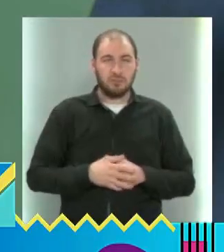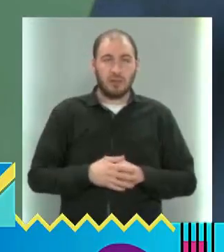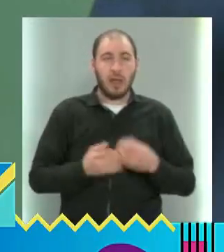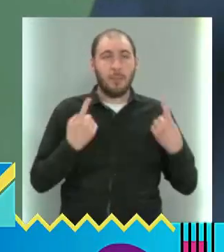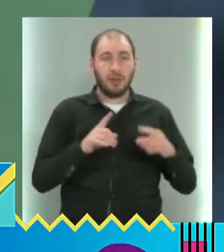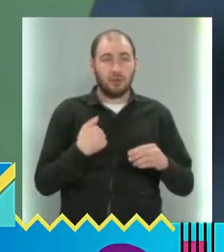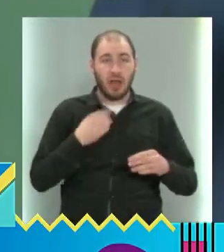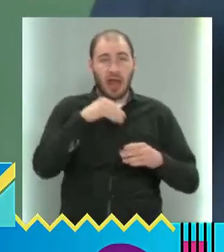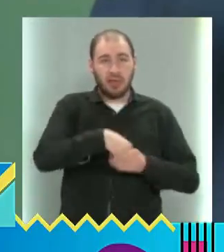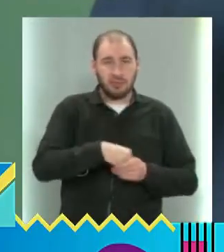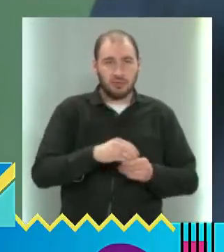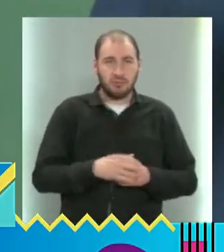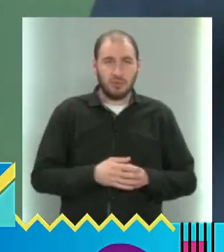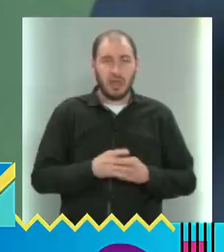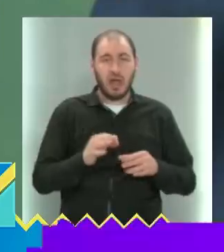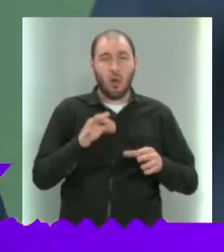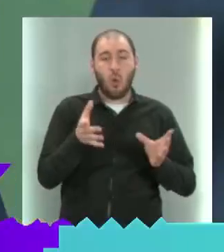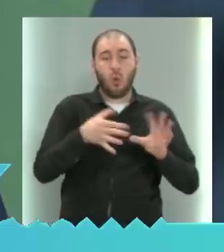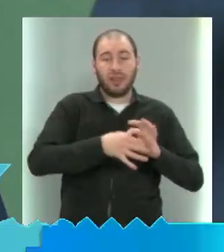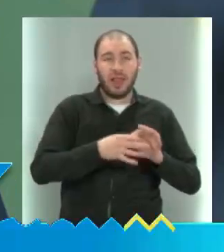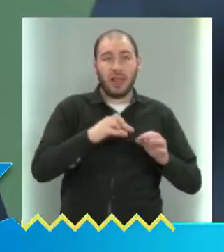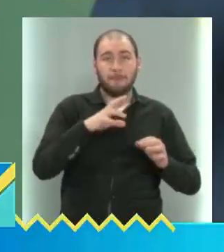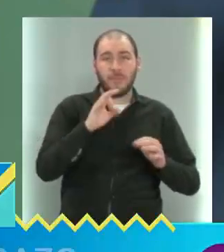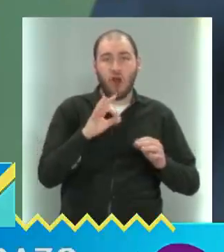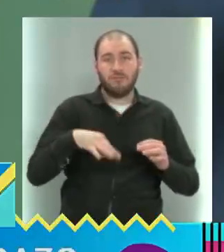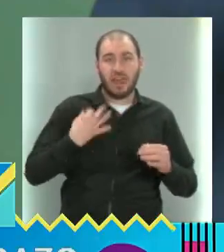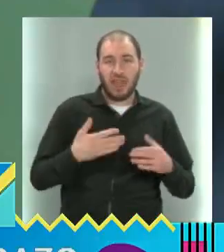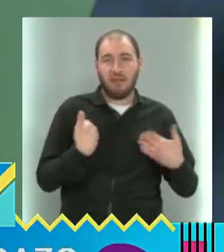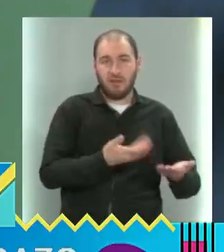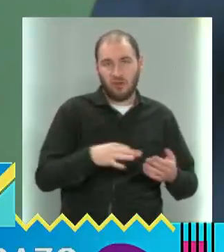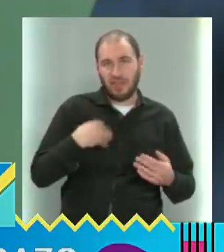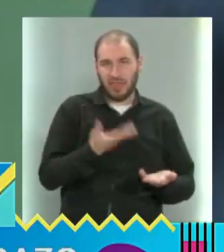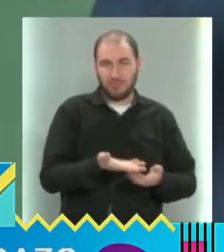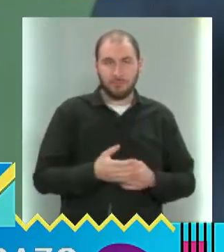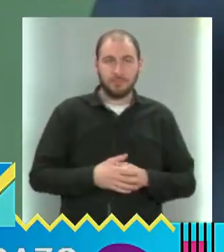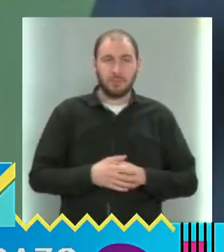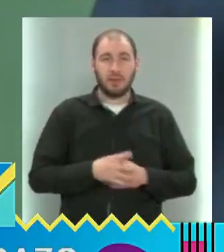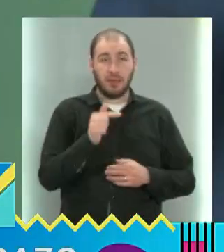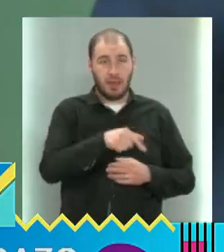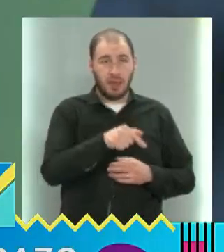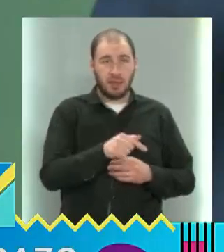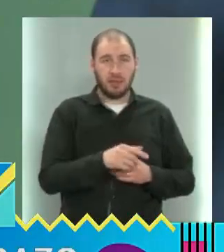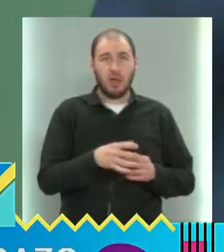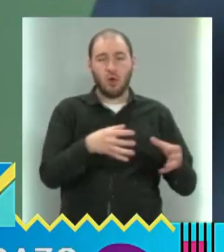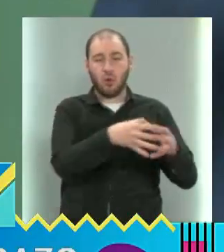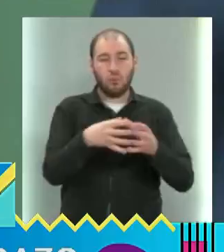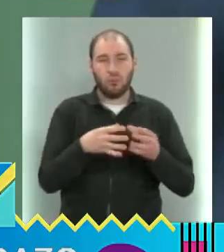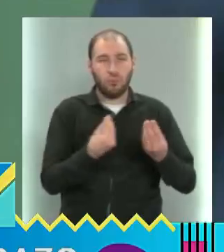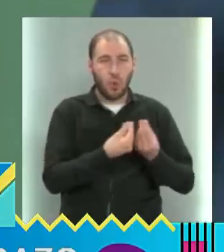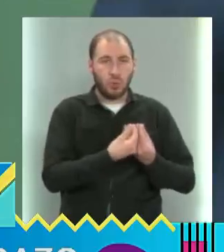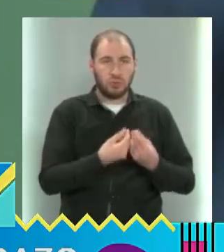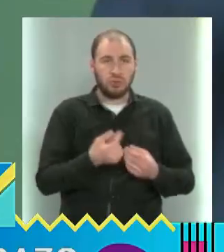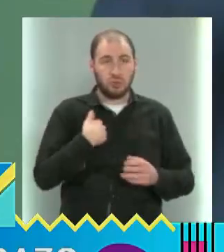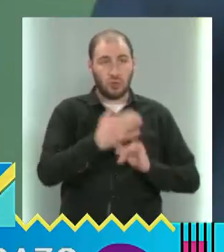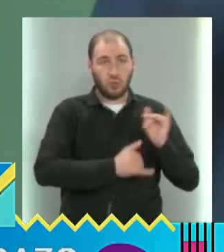pero pertenezco a su vez a Unidad Provida, y en Unidad Provida hay muchas organizaciones, voy